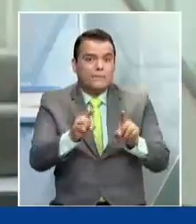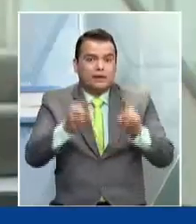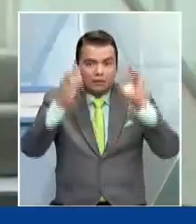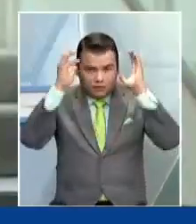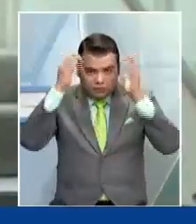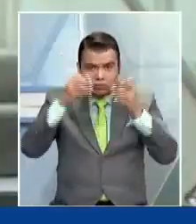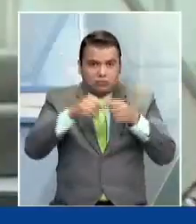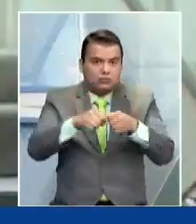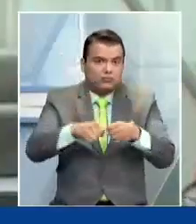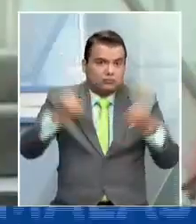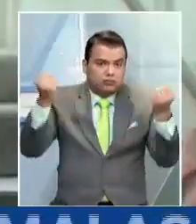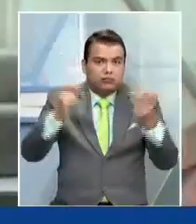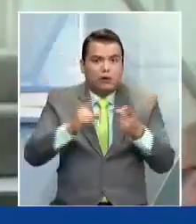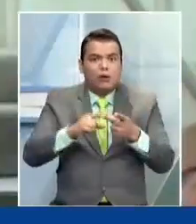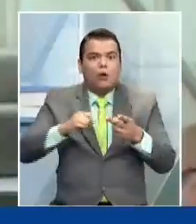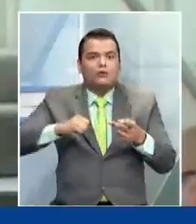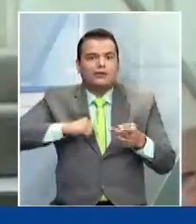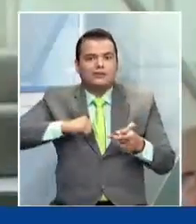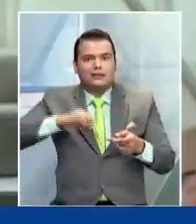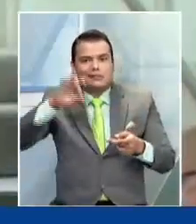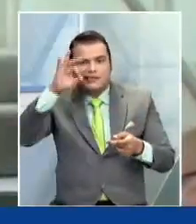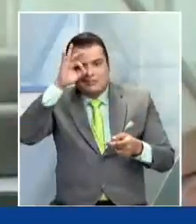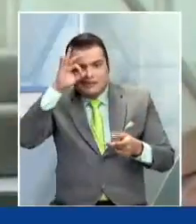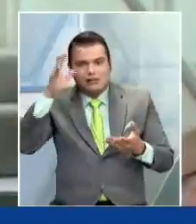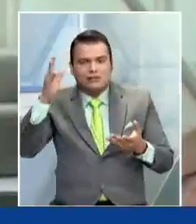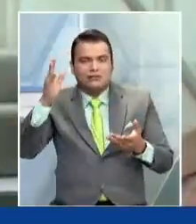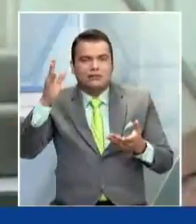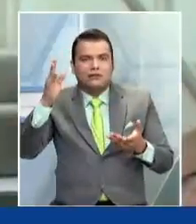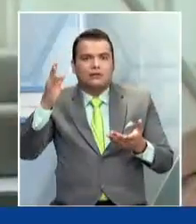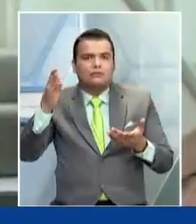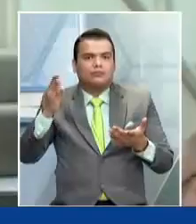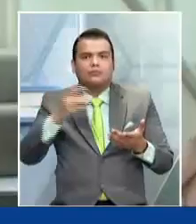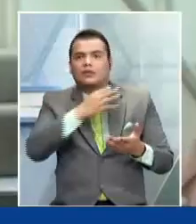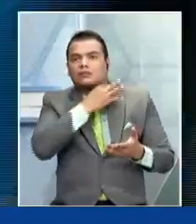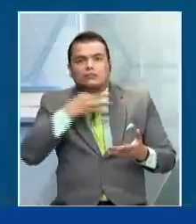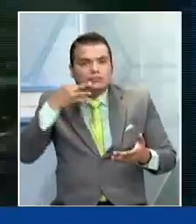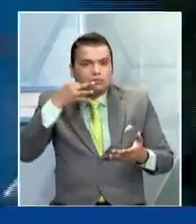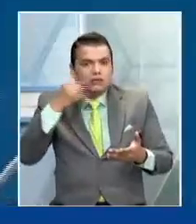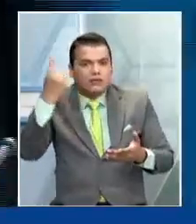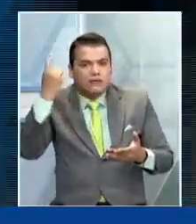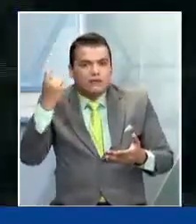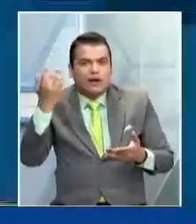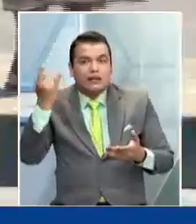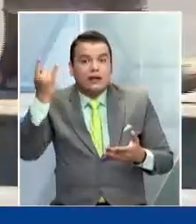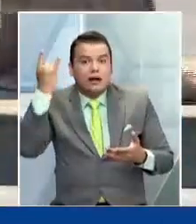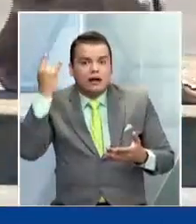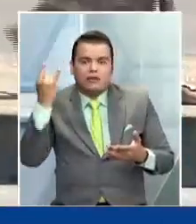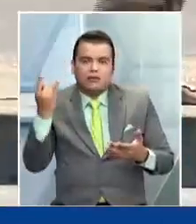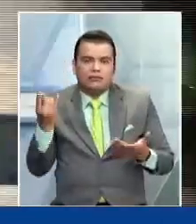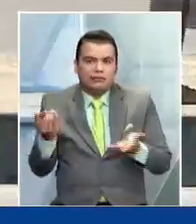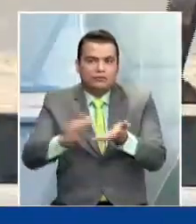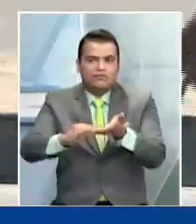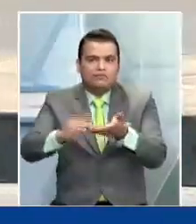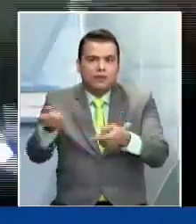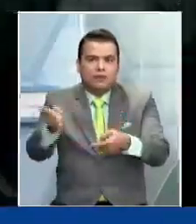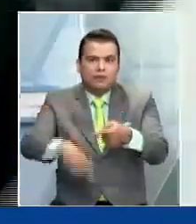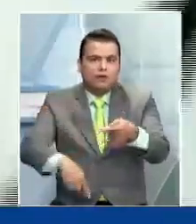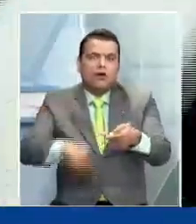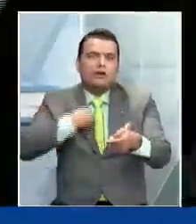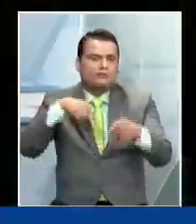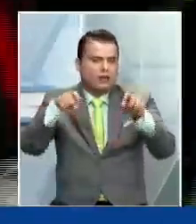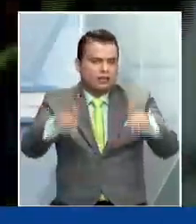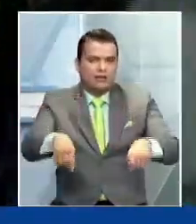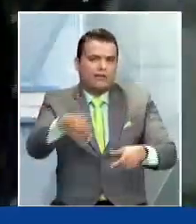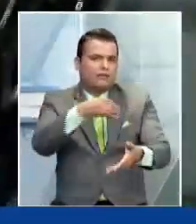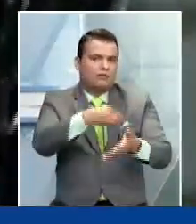roto, está fracturado, si le falta una correa, si le falta un broche, no lo puede arreglar, tiene que comprar un casco